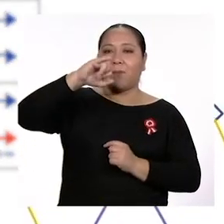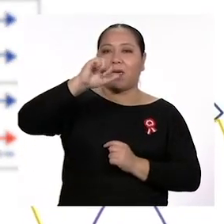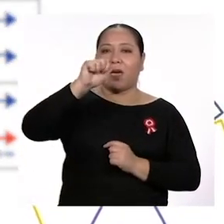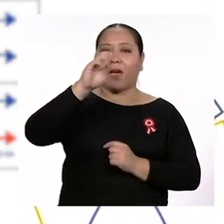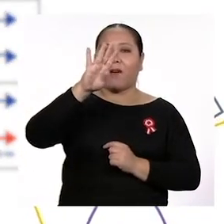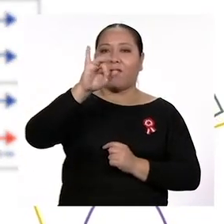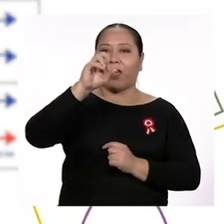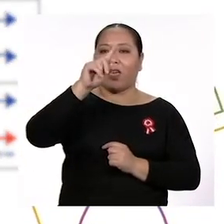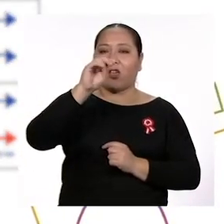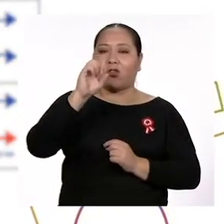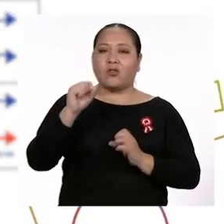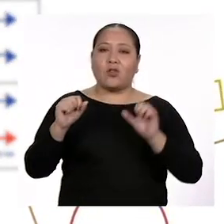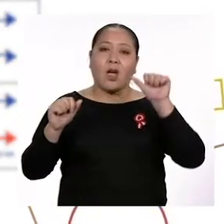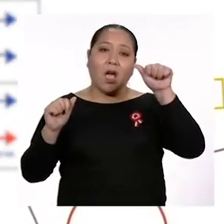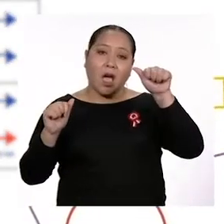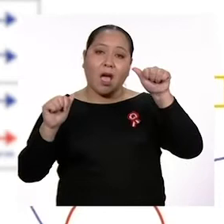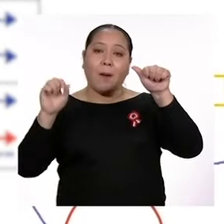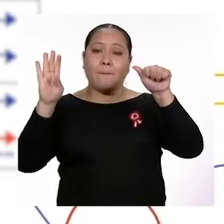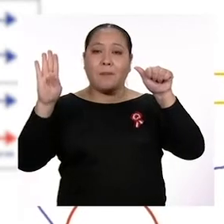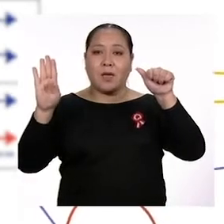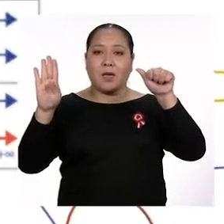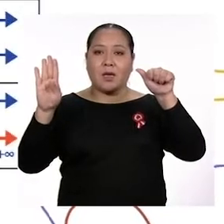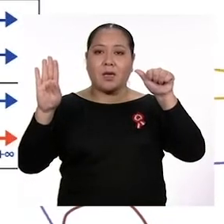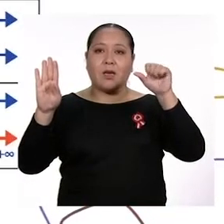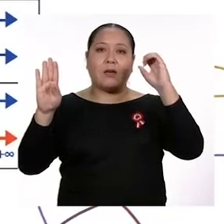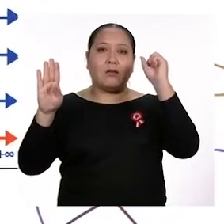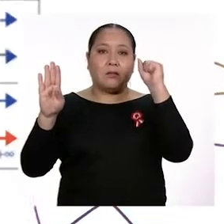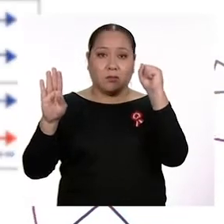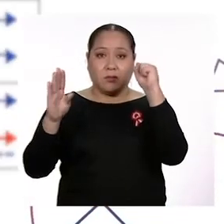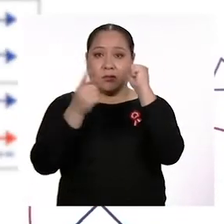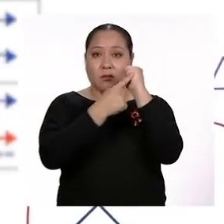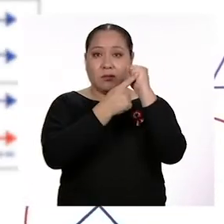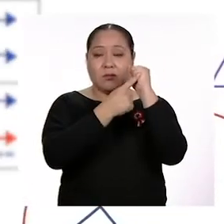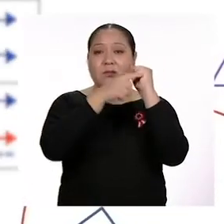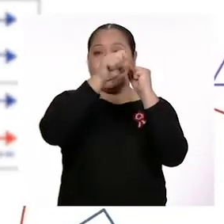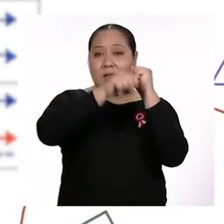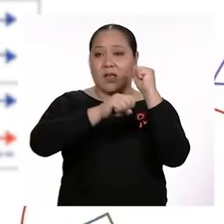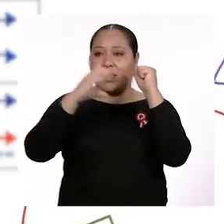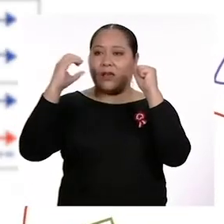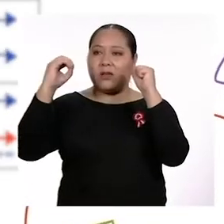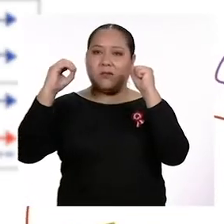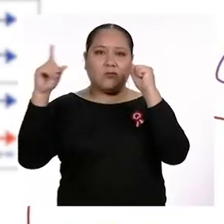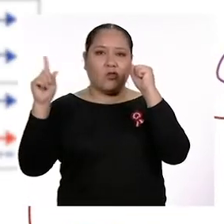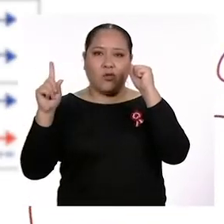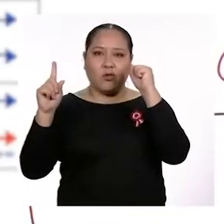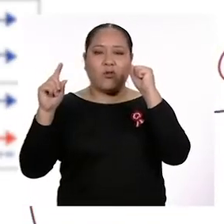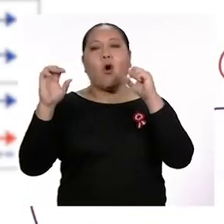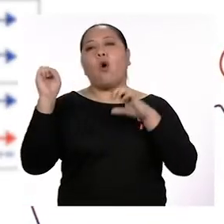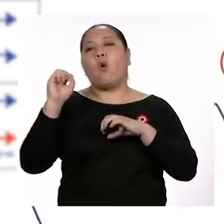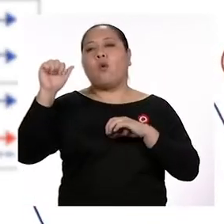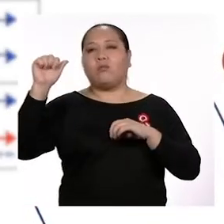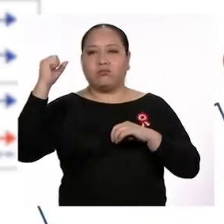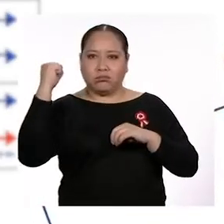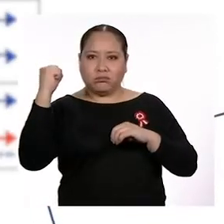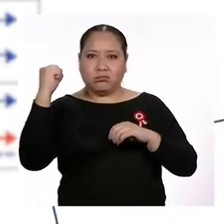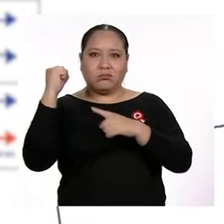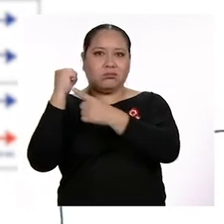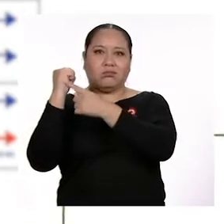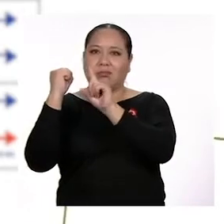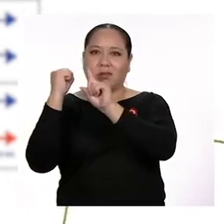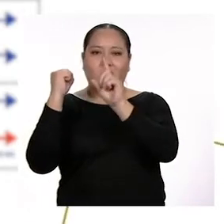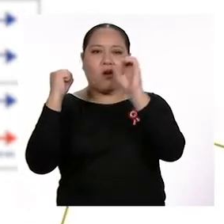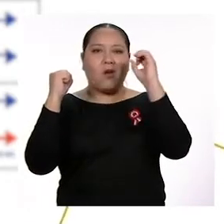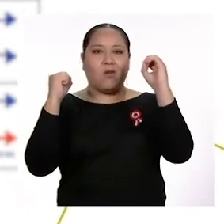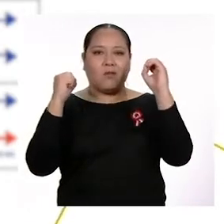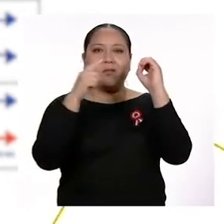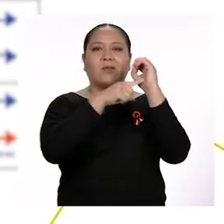incluyen solo uno de los extremos, y los valores que están comprendidos entre ellos, mientras que el otro extremo